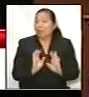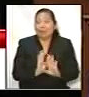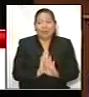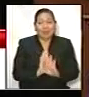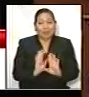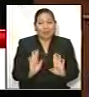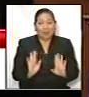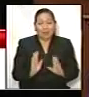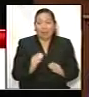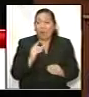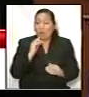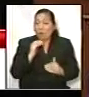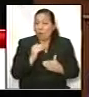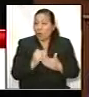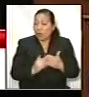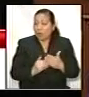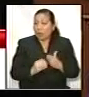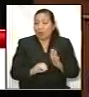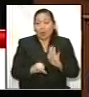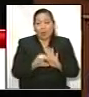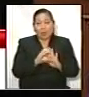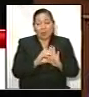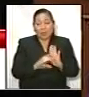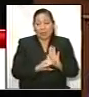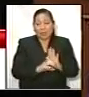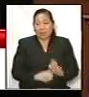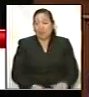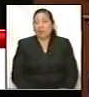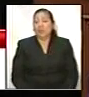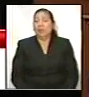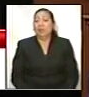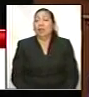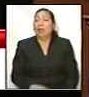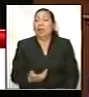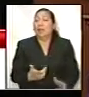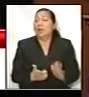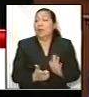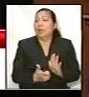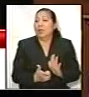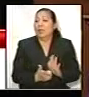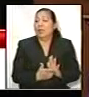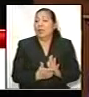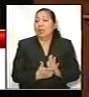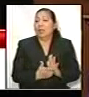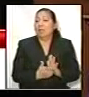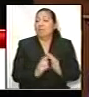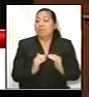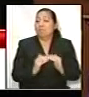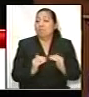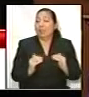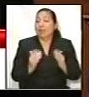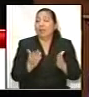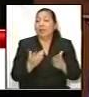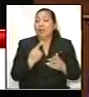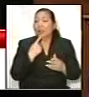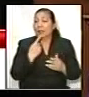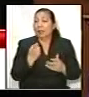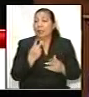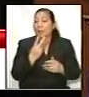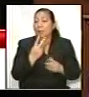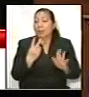ver con infringir la Constitución. De tal manera que hay una ley, la ley de demarcación territorial que está vigente,